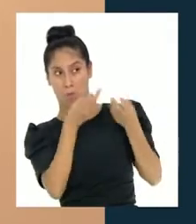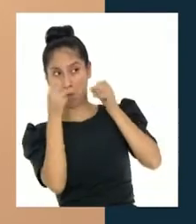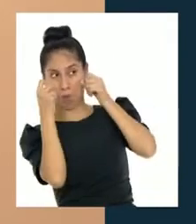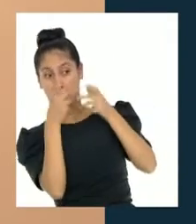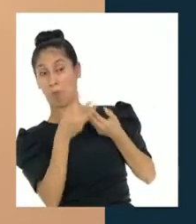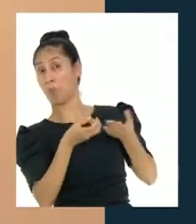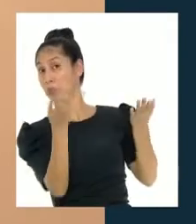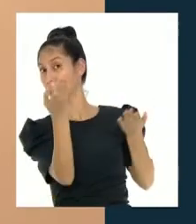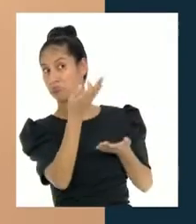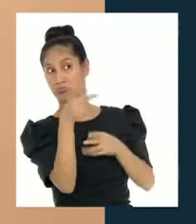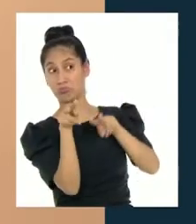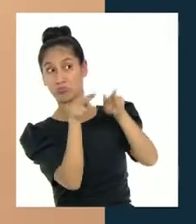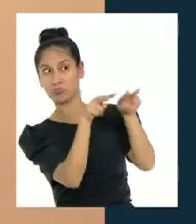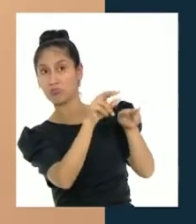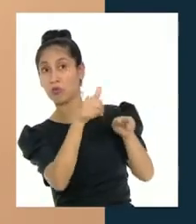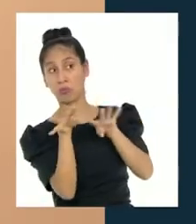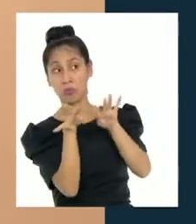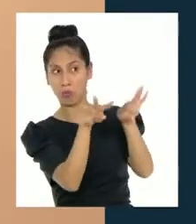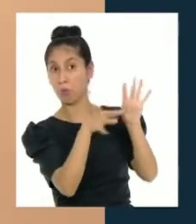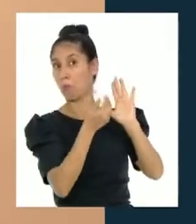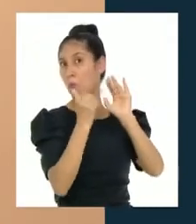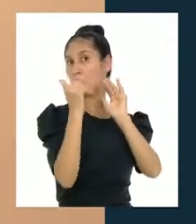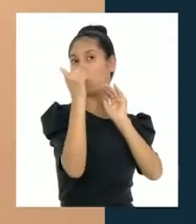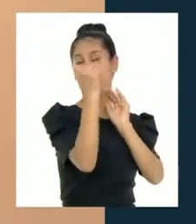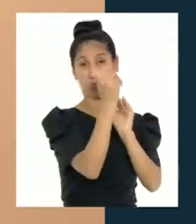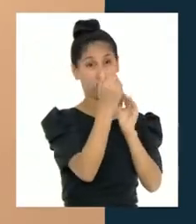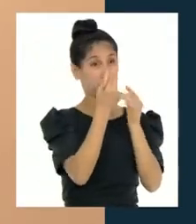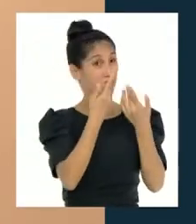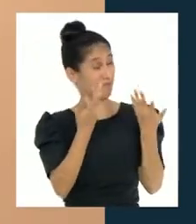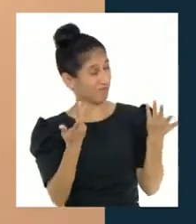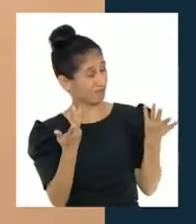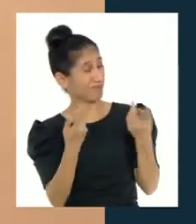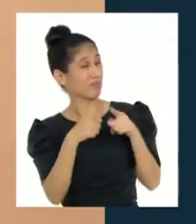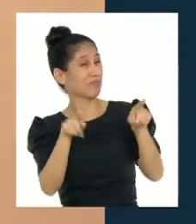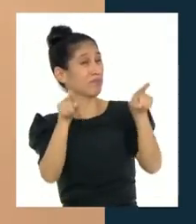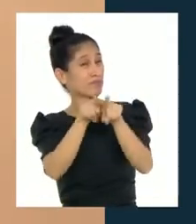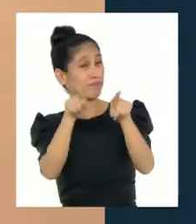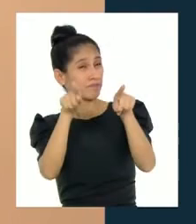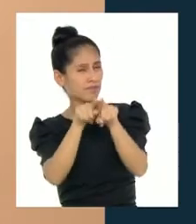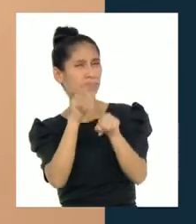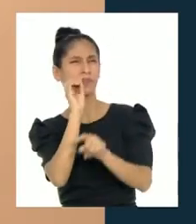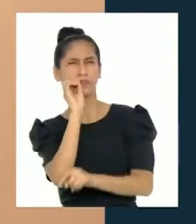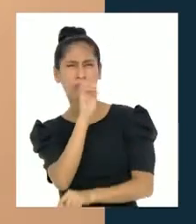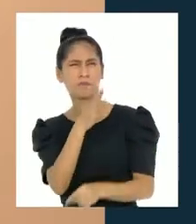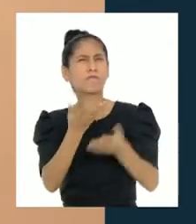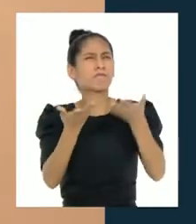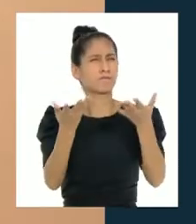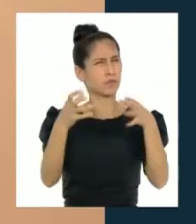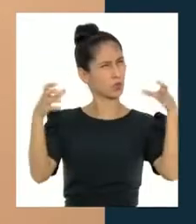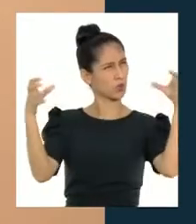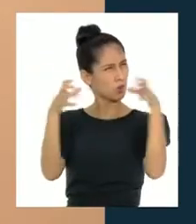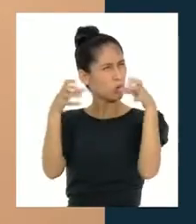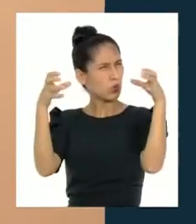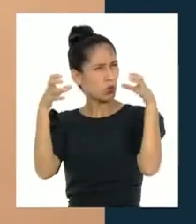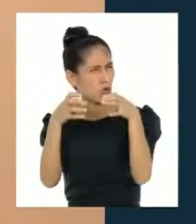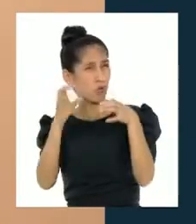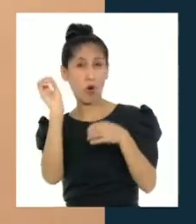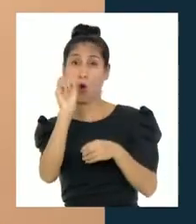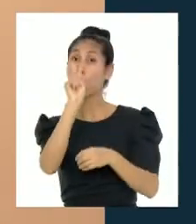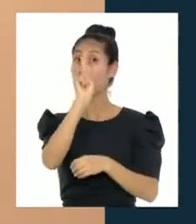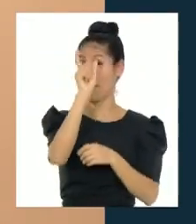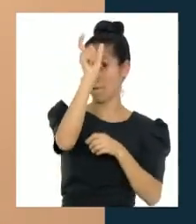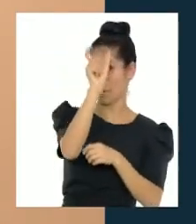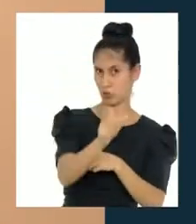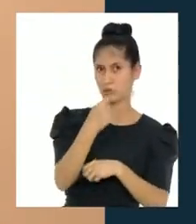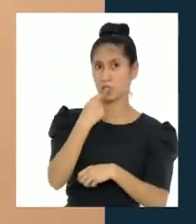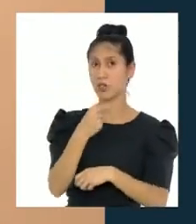lograr sus metas, y además decirles que cuando un grupo o una persona dice, basta